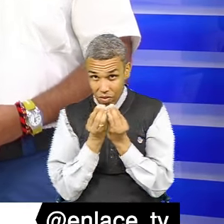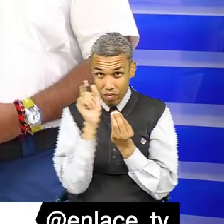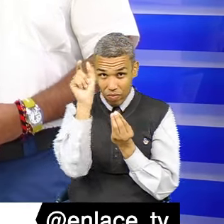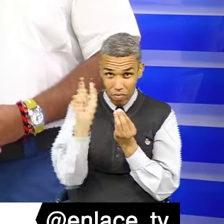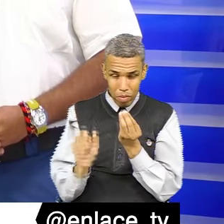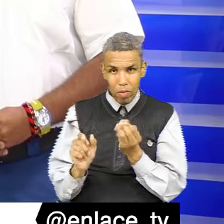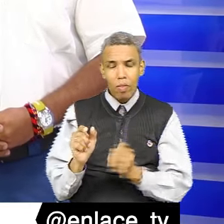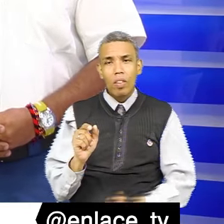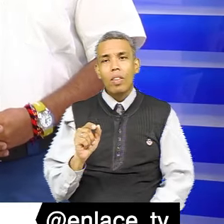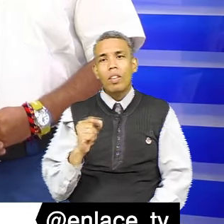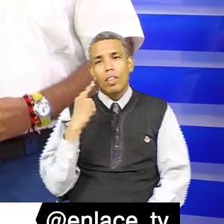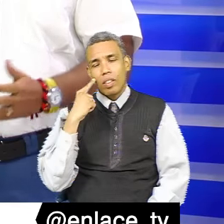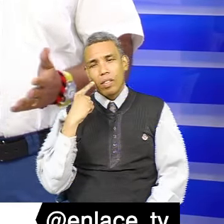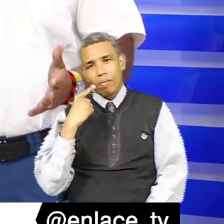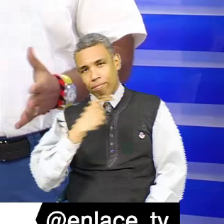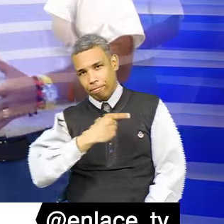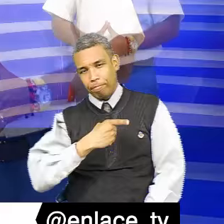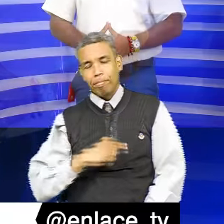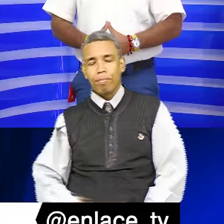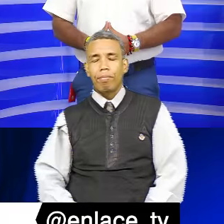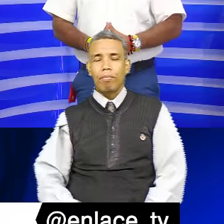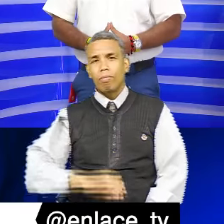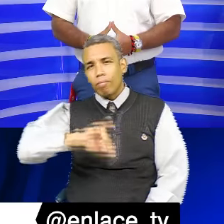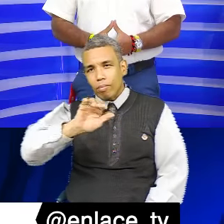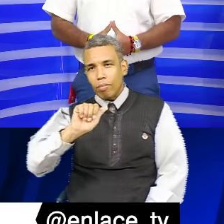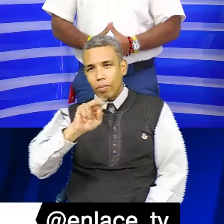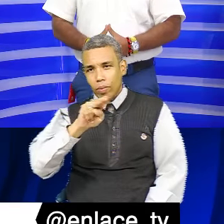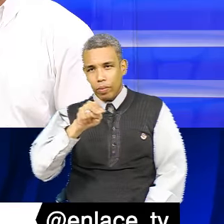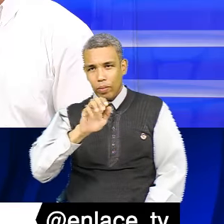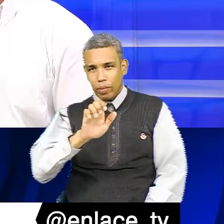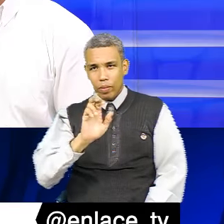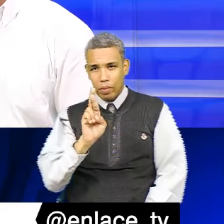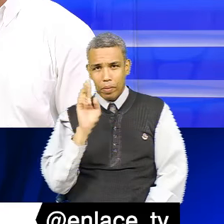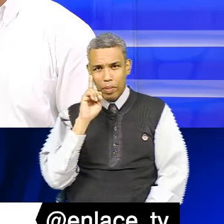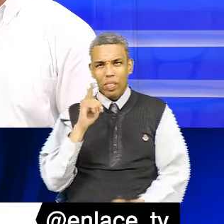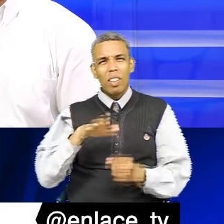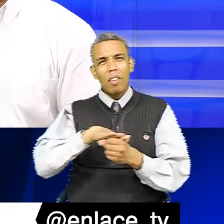para disfrutar de esta actividad. Bueno, esa actividad se realizará el día 24